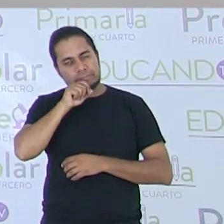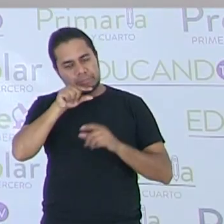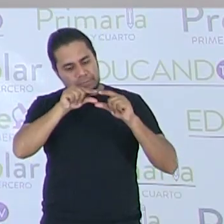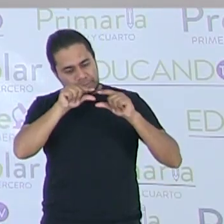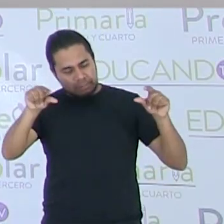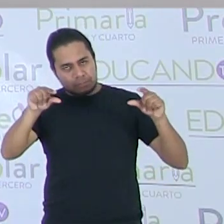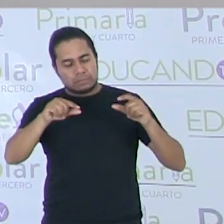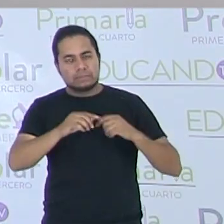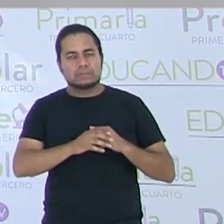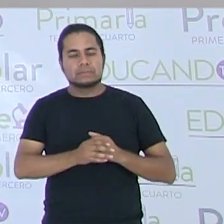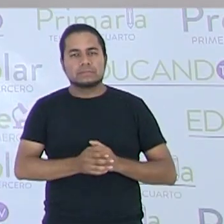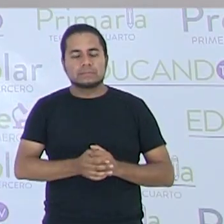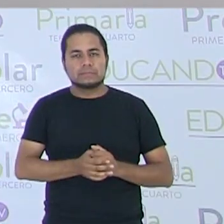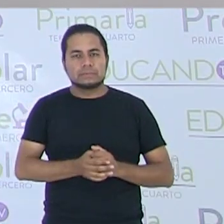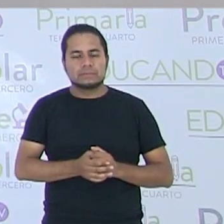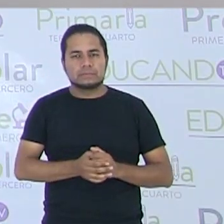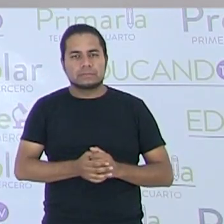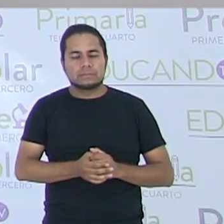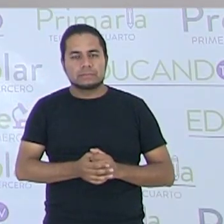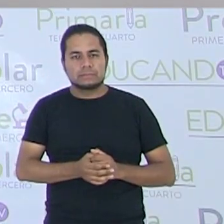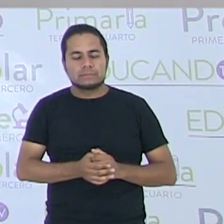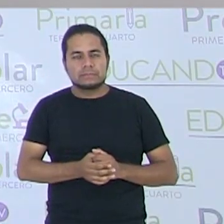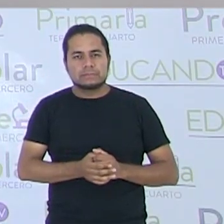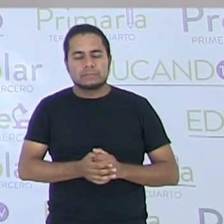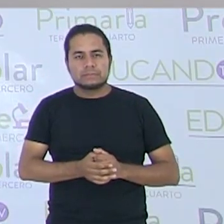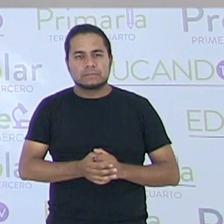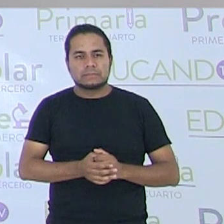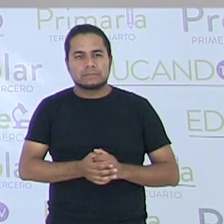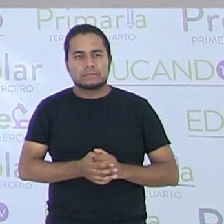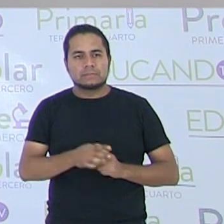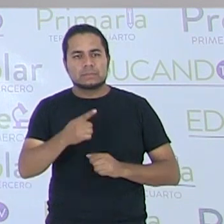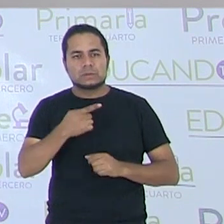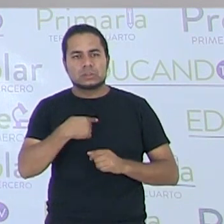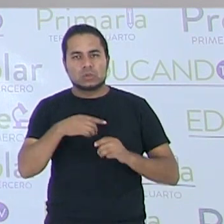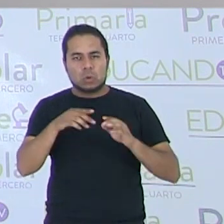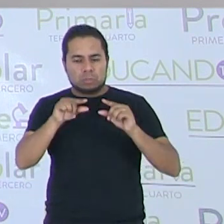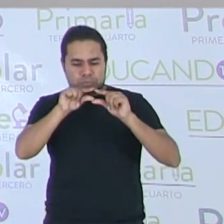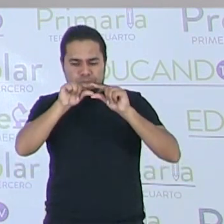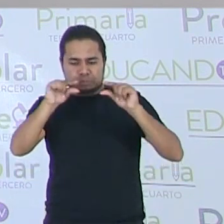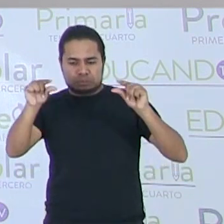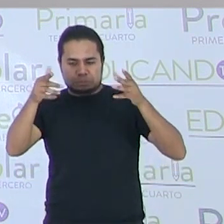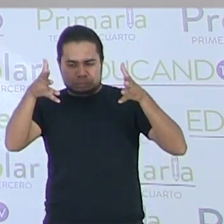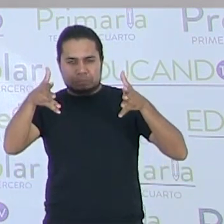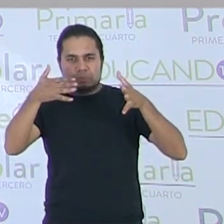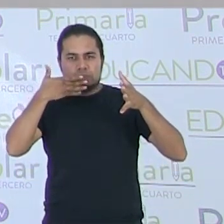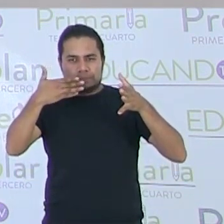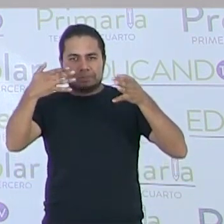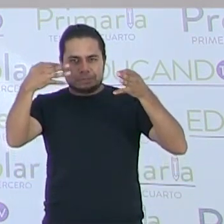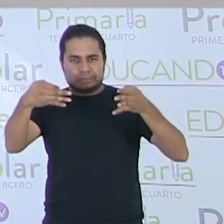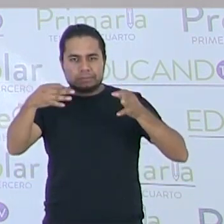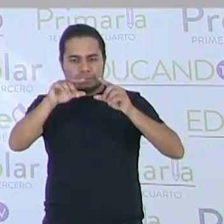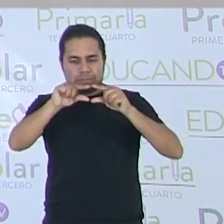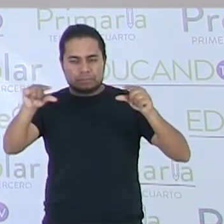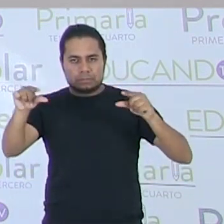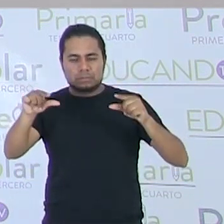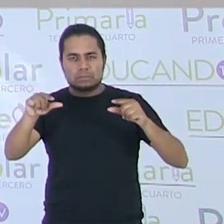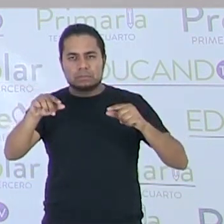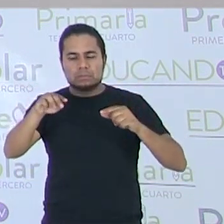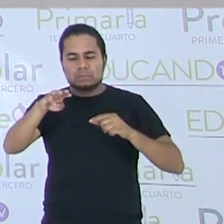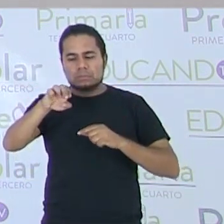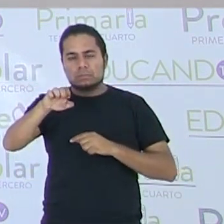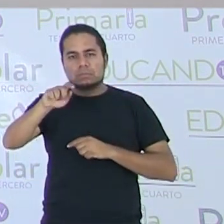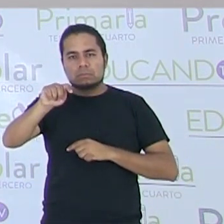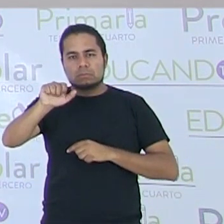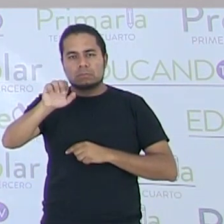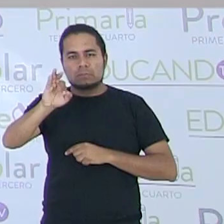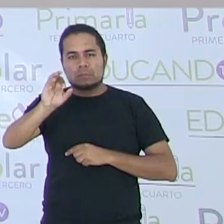Muy bien, la metáfora. Vamos a ponerlo derechito. La metáfora.